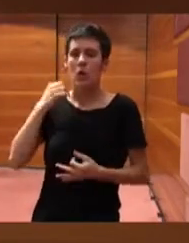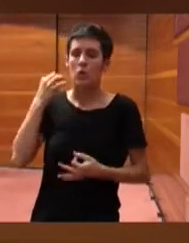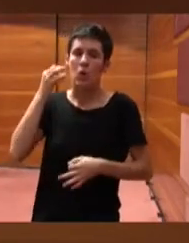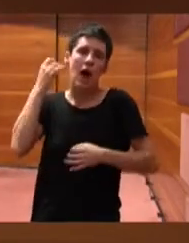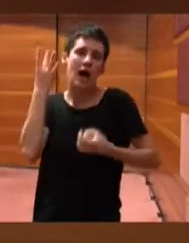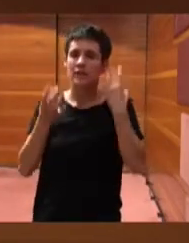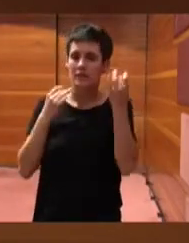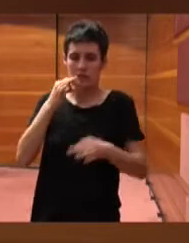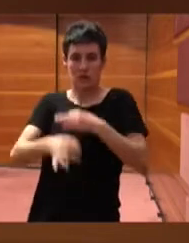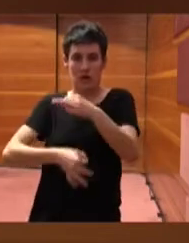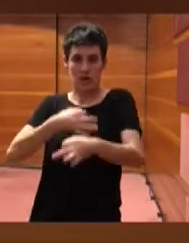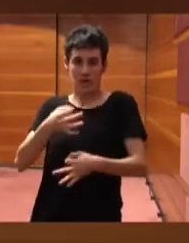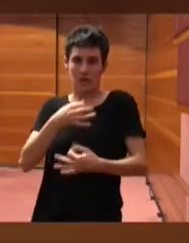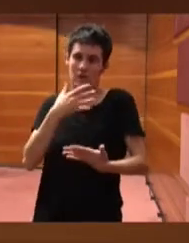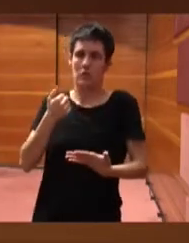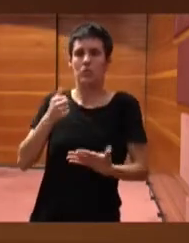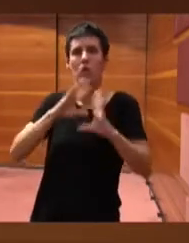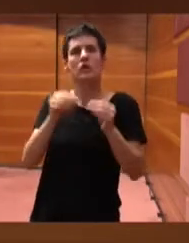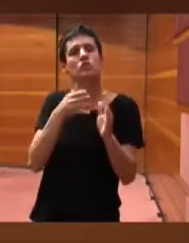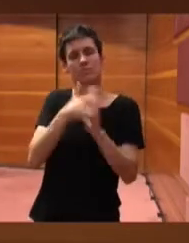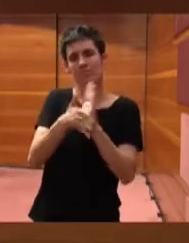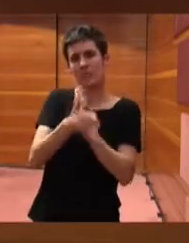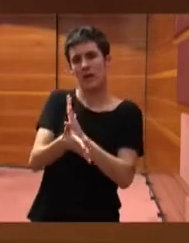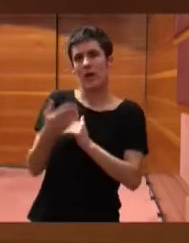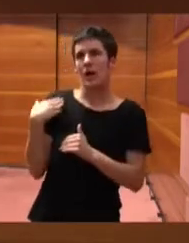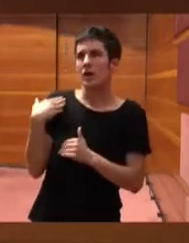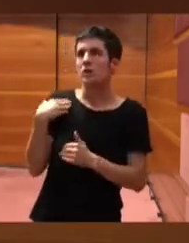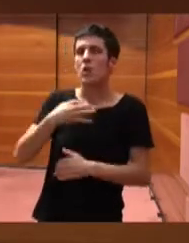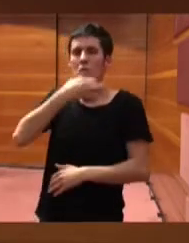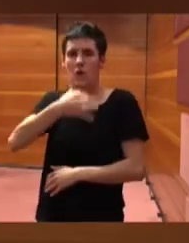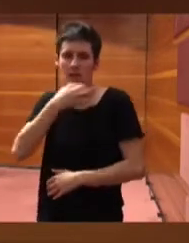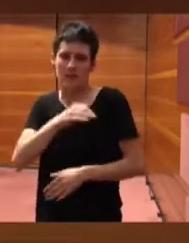que voy a pasar someramente a mencionar. Hemos